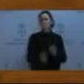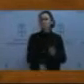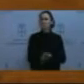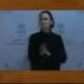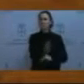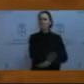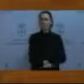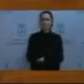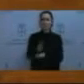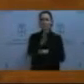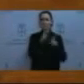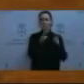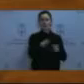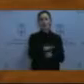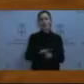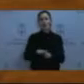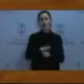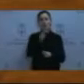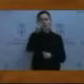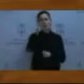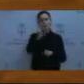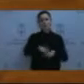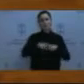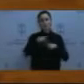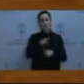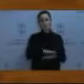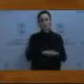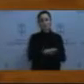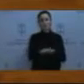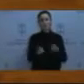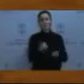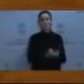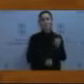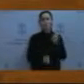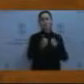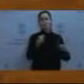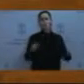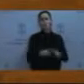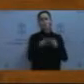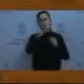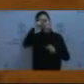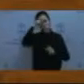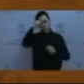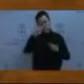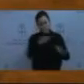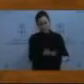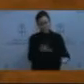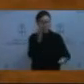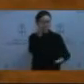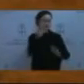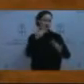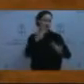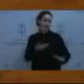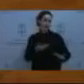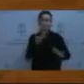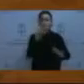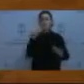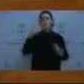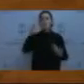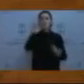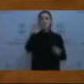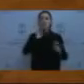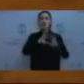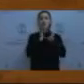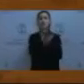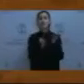desarrollo de las áreas rurales en términos económicos, sociales y culturales. Es evidente que sin la mujer no hay mundo, y